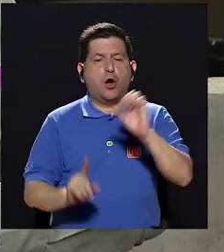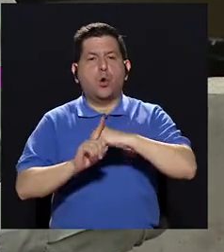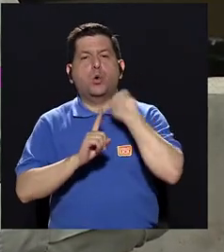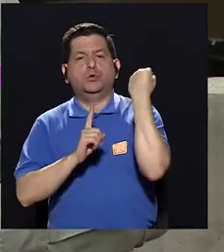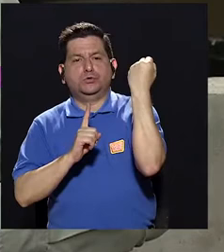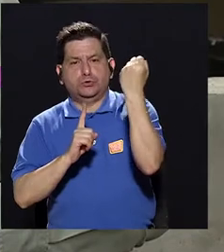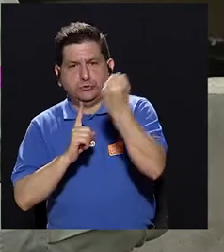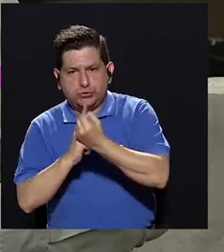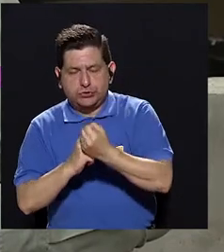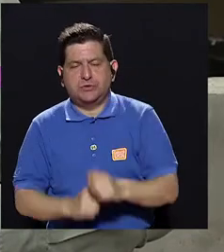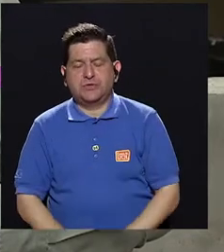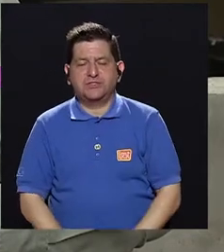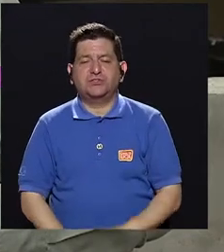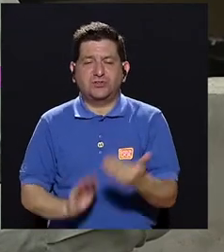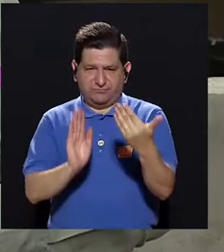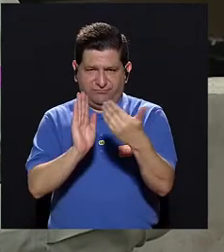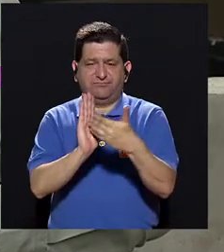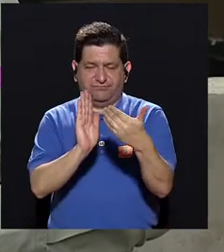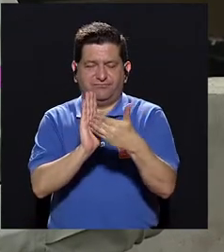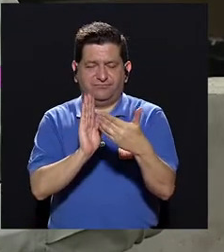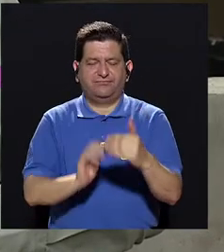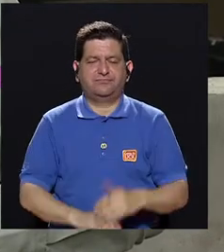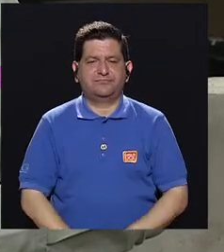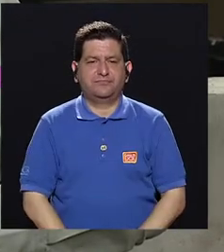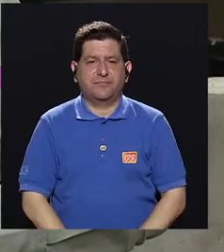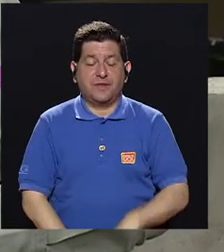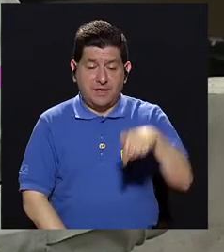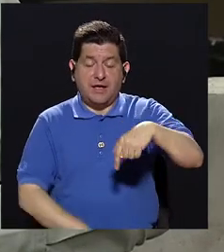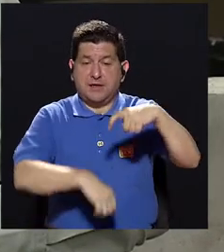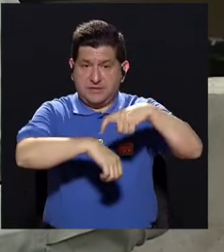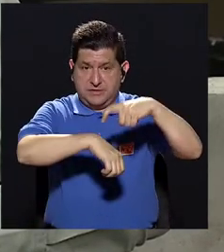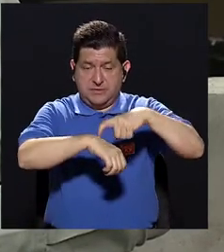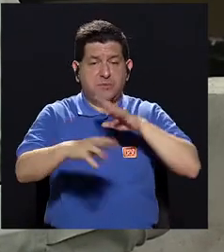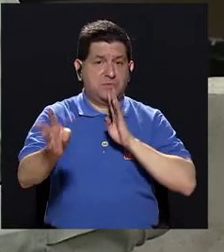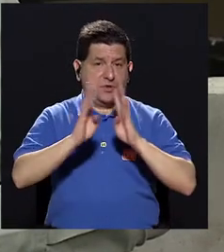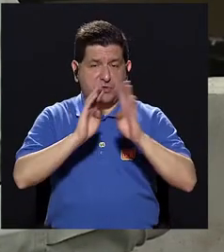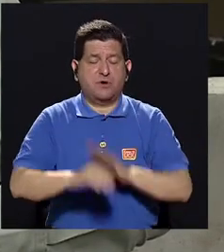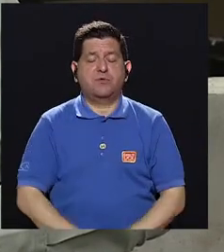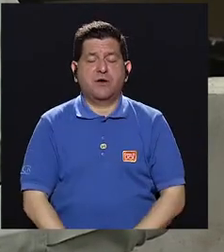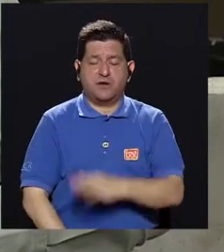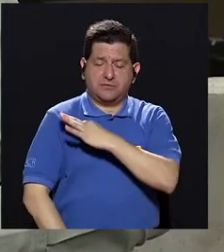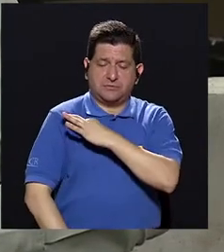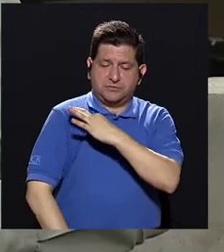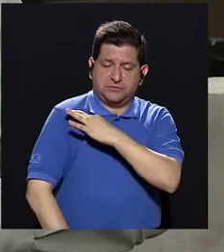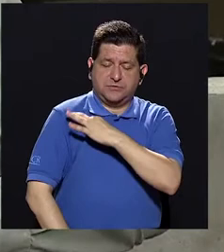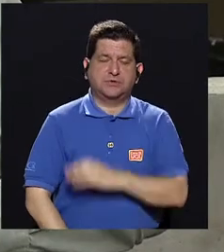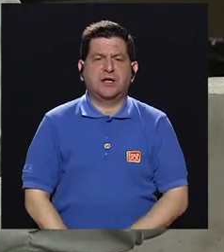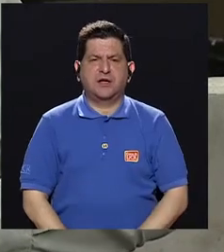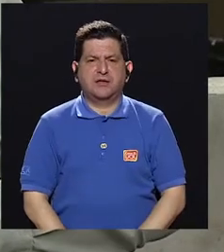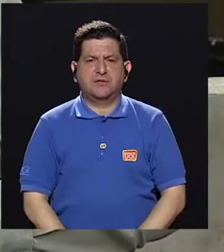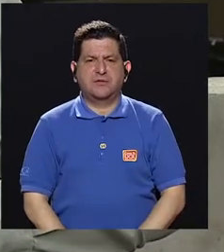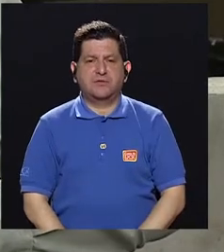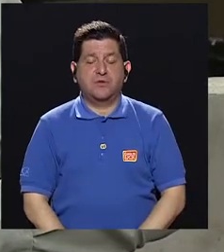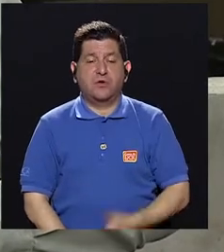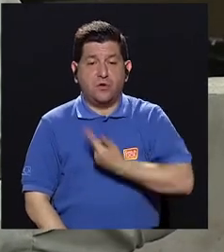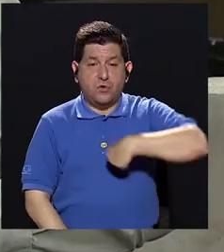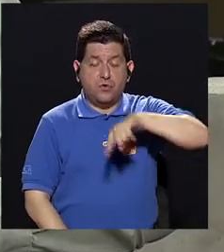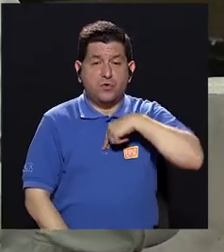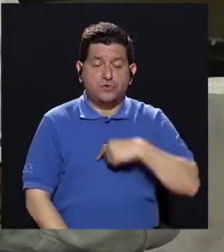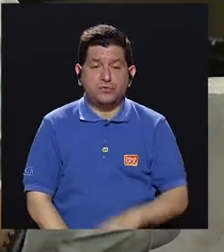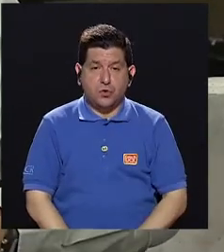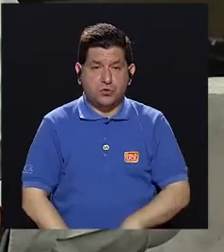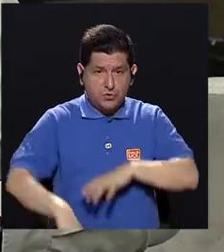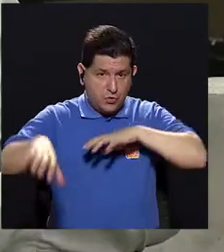condición de patología de ese nivel. Y es por esto que hoy en día vamos a conversar con nuestro invitado acerca de cómo